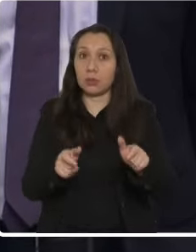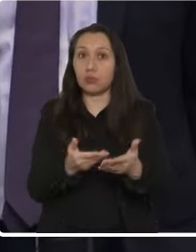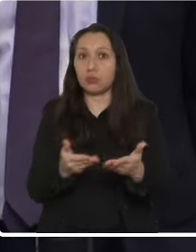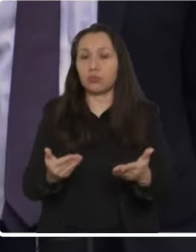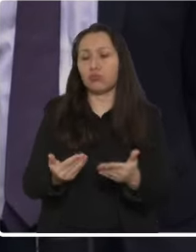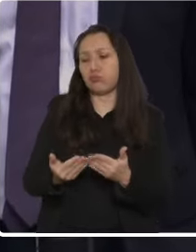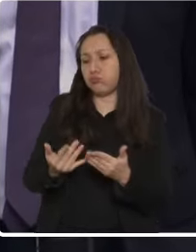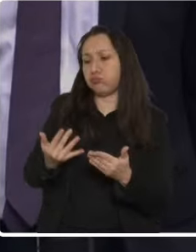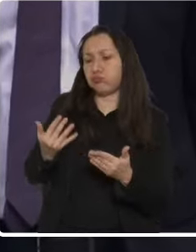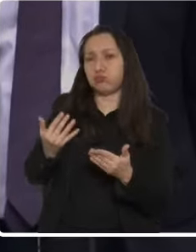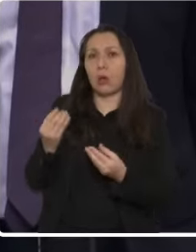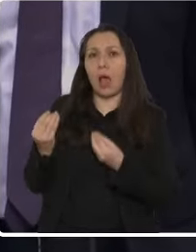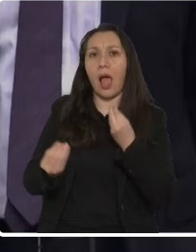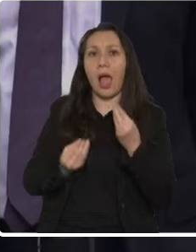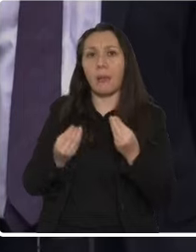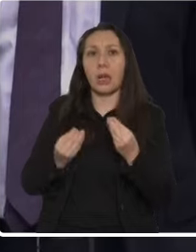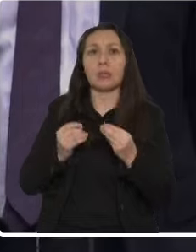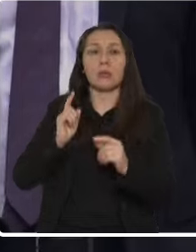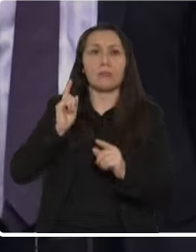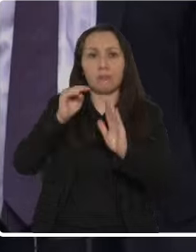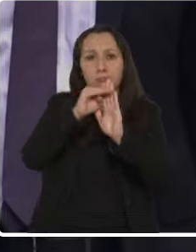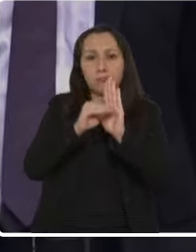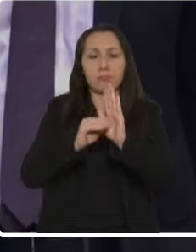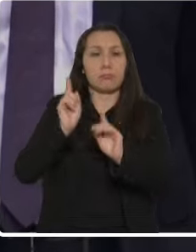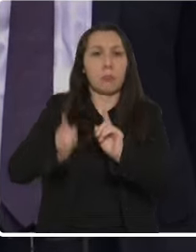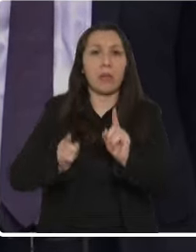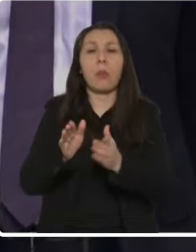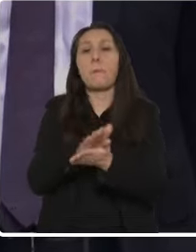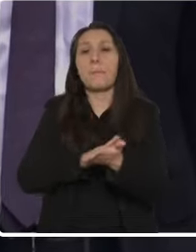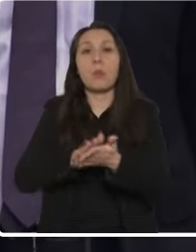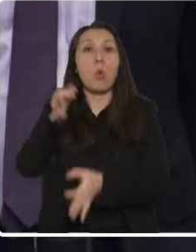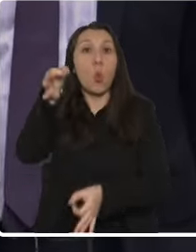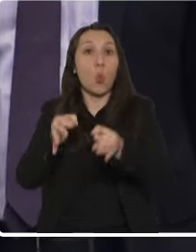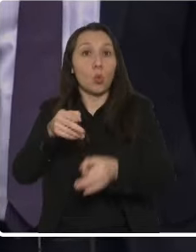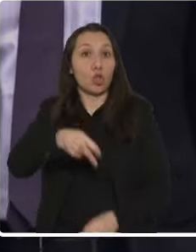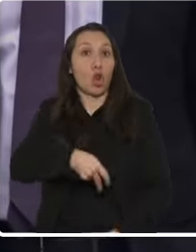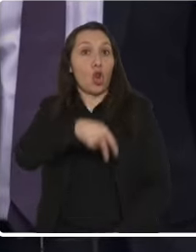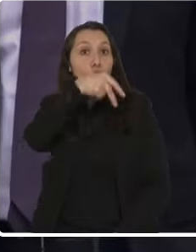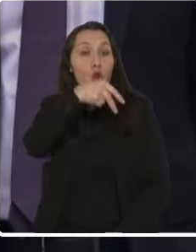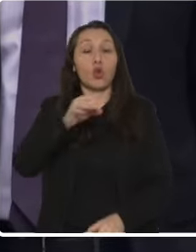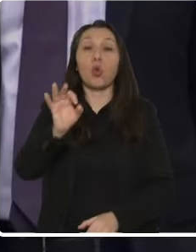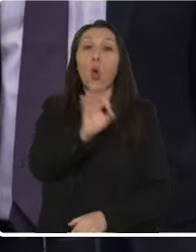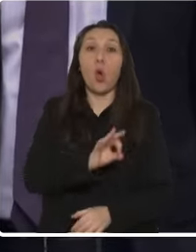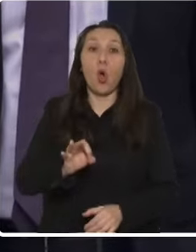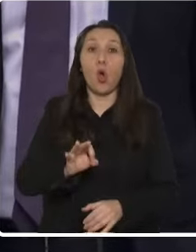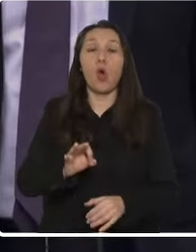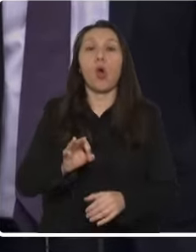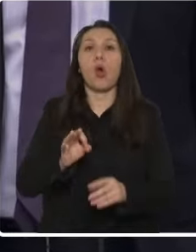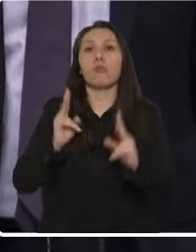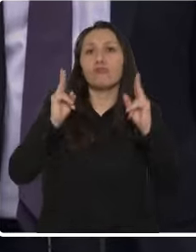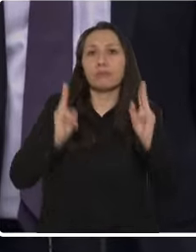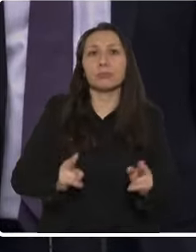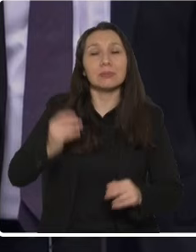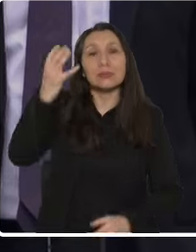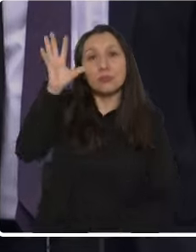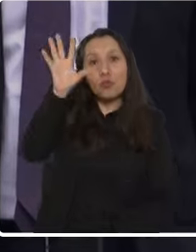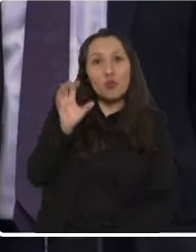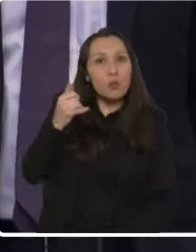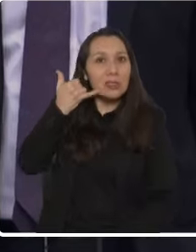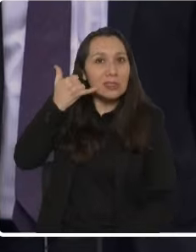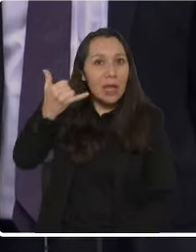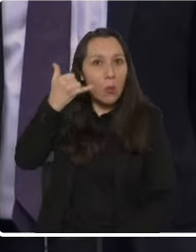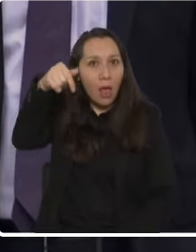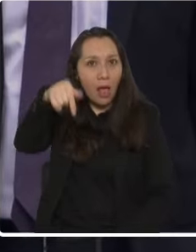en el último tiempo, producto de las medidas que se han tomado, por ejemplo, los juicios en el norte o producto de la inhibición de señales de celular aquí en la